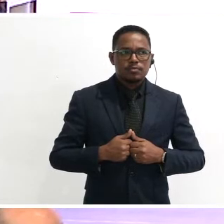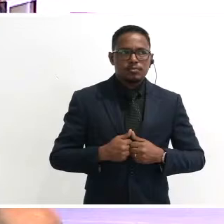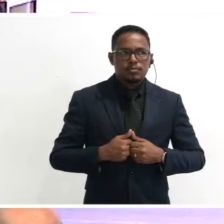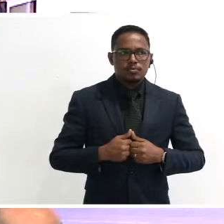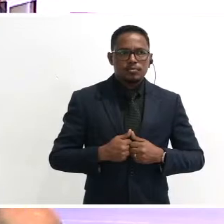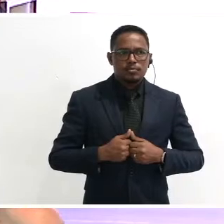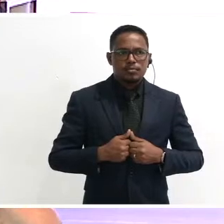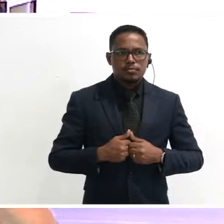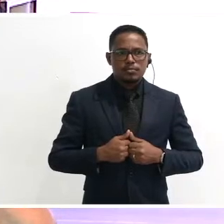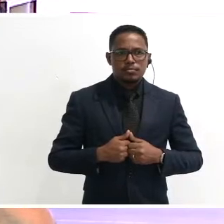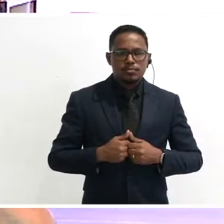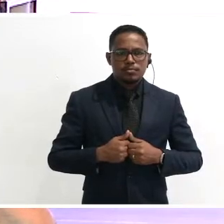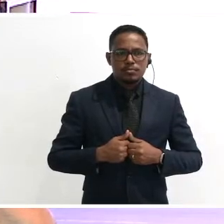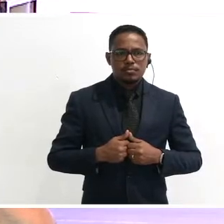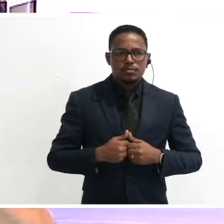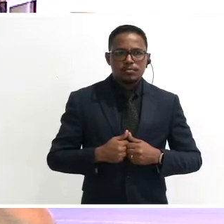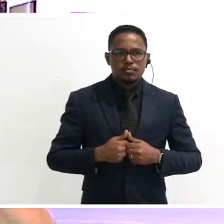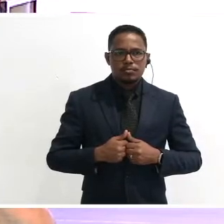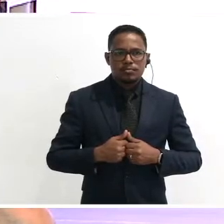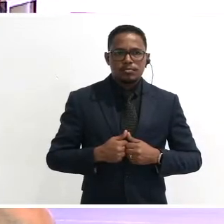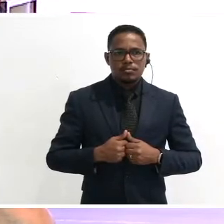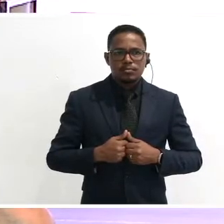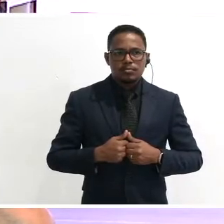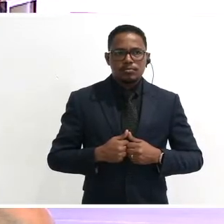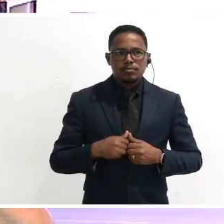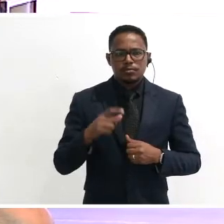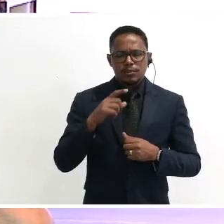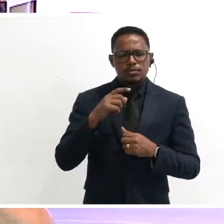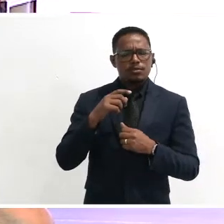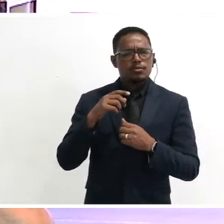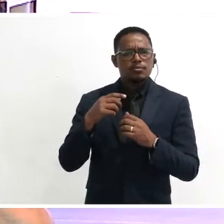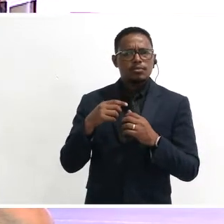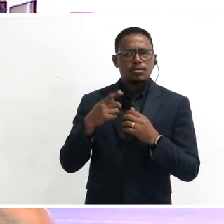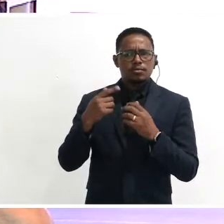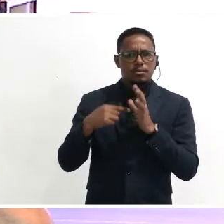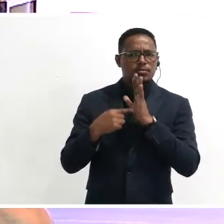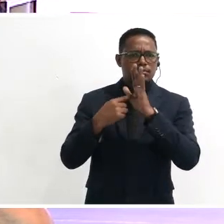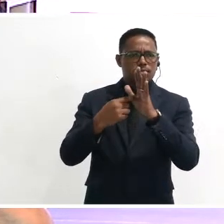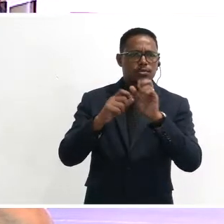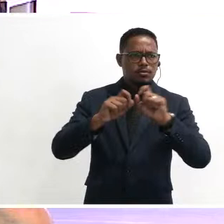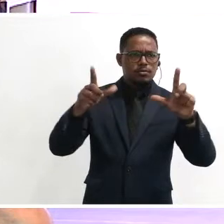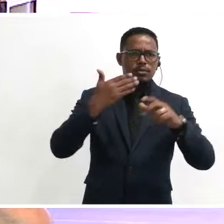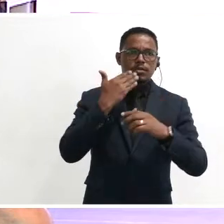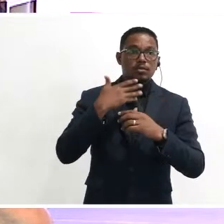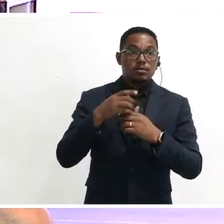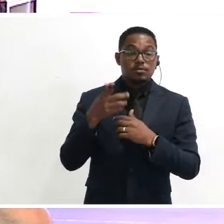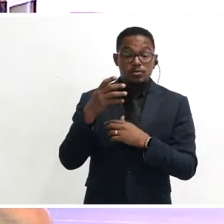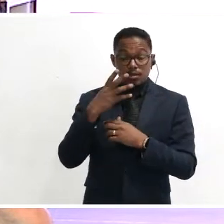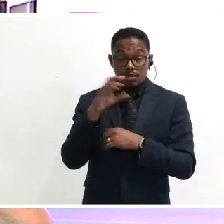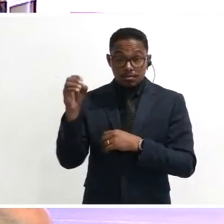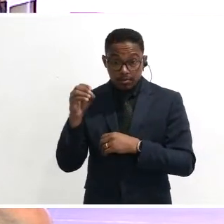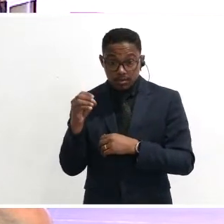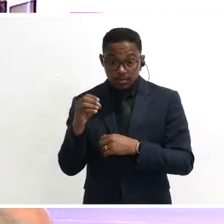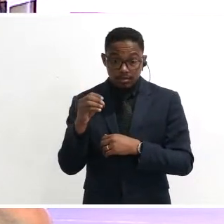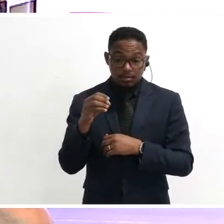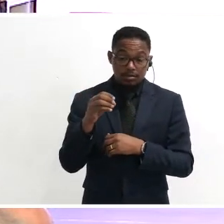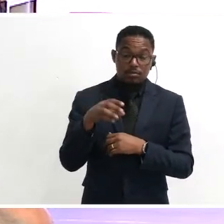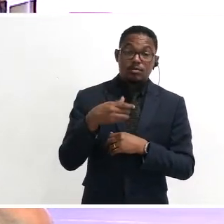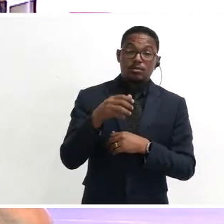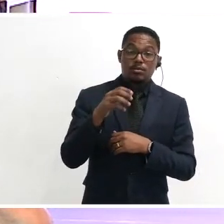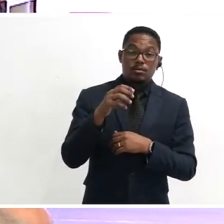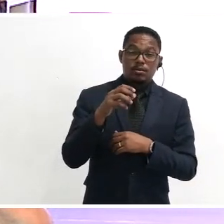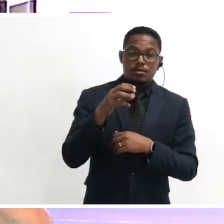Julio. Hola, muchas gracias por la presentación. Tengo una pregunta. Si una empresa como Amcor quisiera relocalizarse en